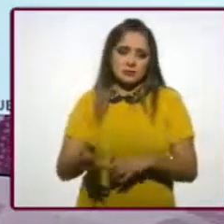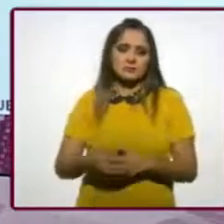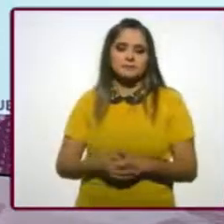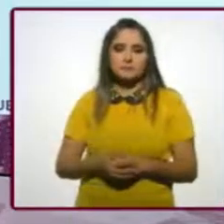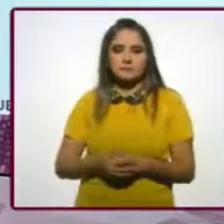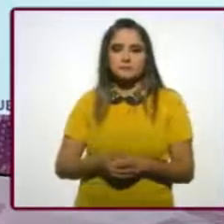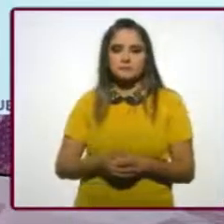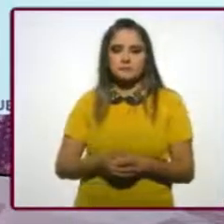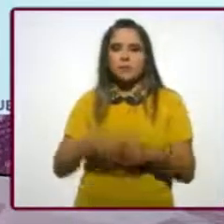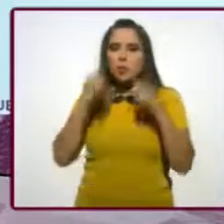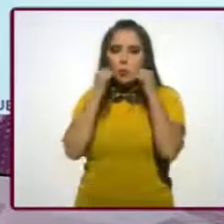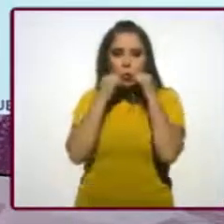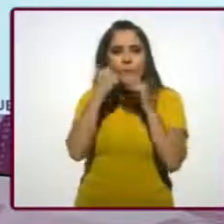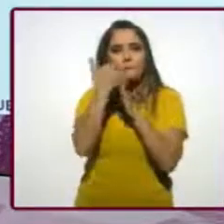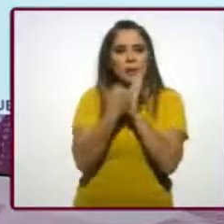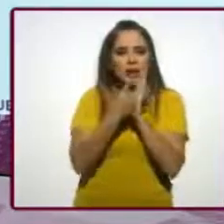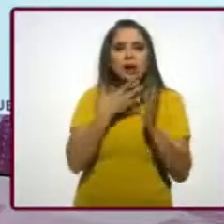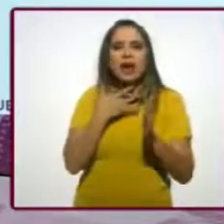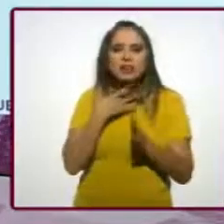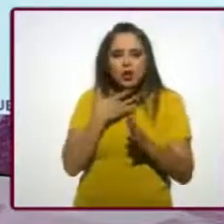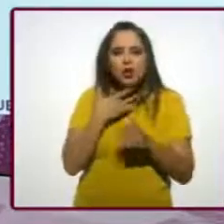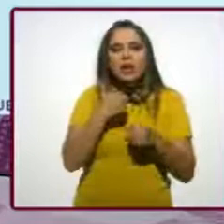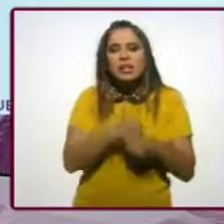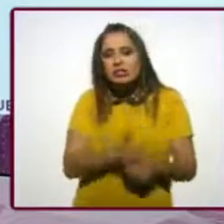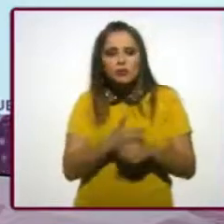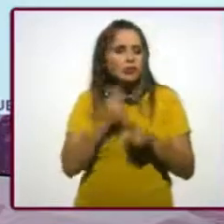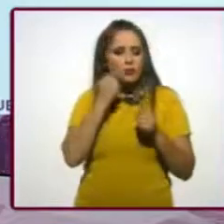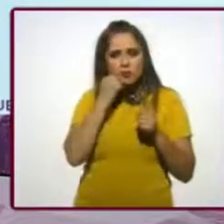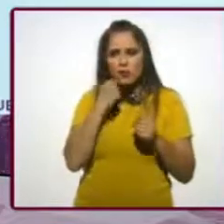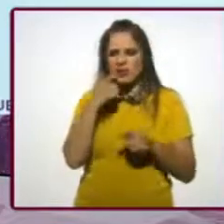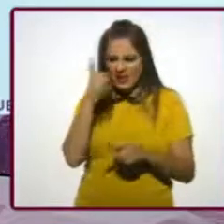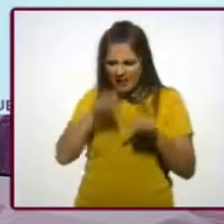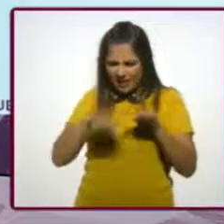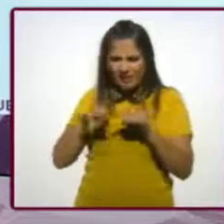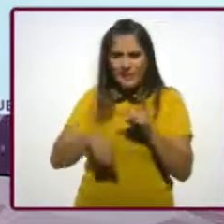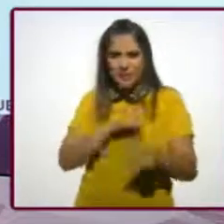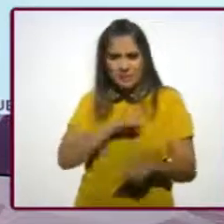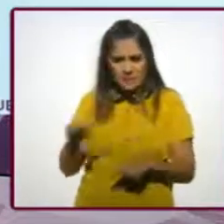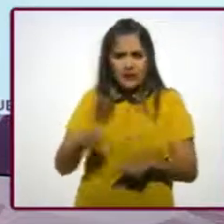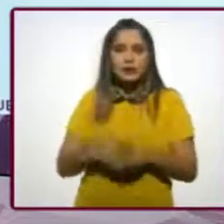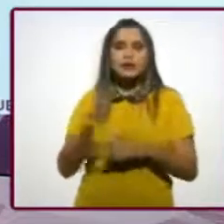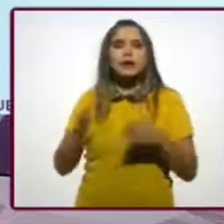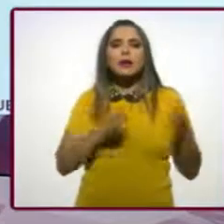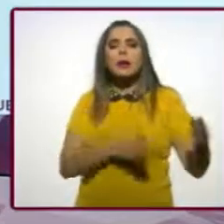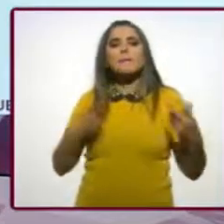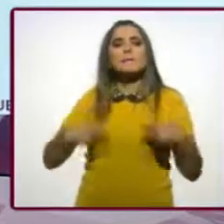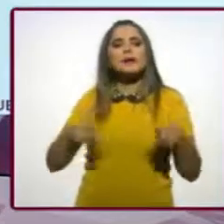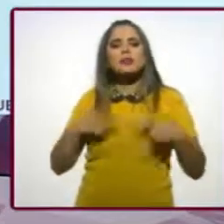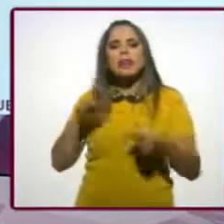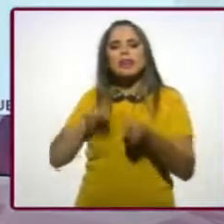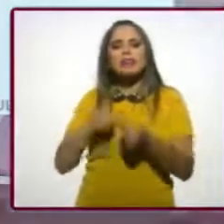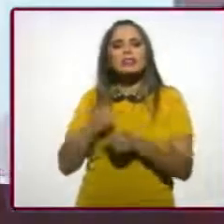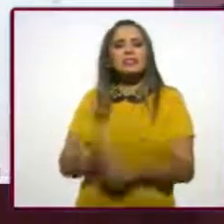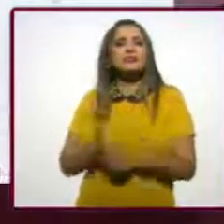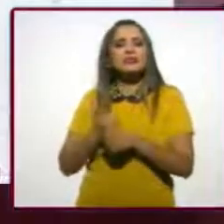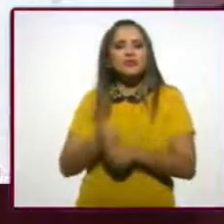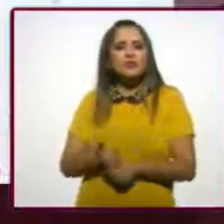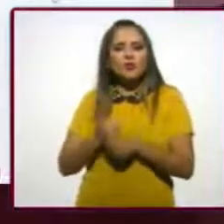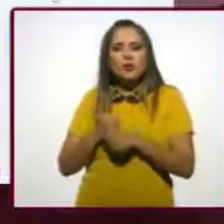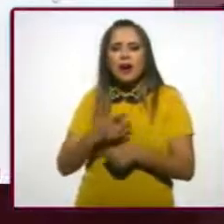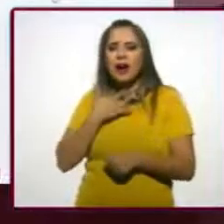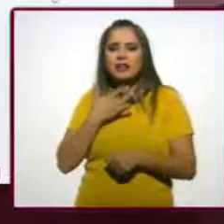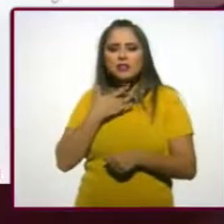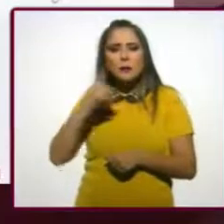costos. Esto lo podríamos también ver por el nivel de afectación, quién está siendo afectado. Y si lo vemos, este